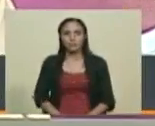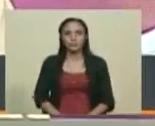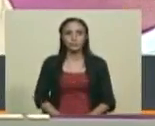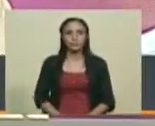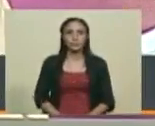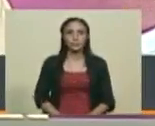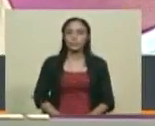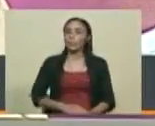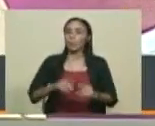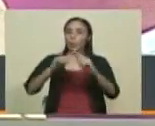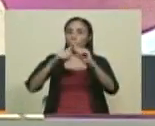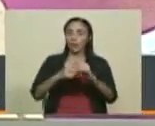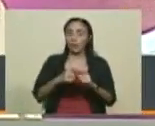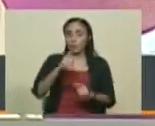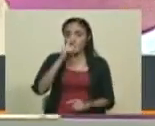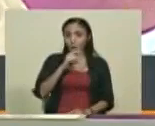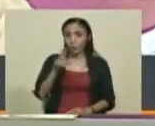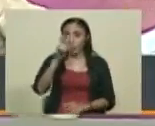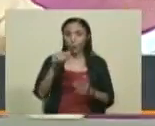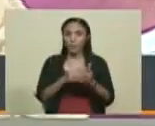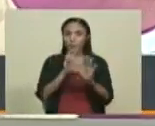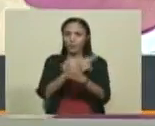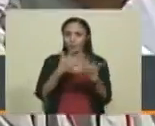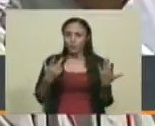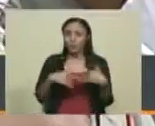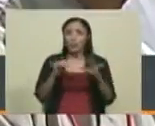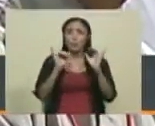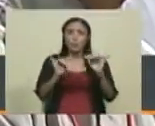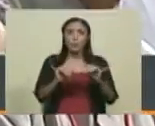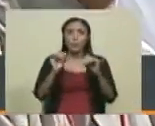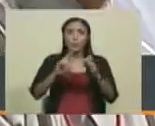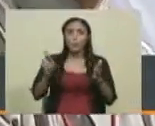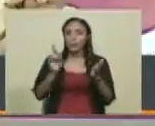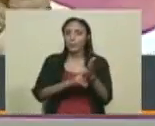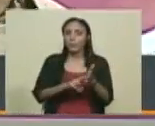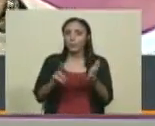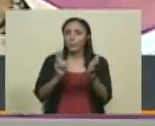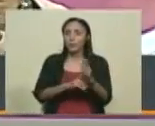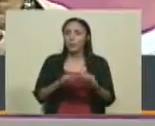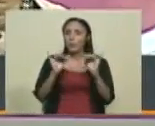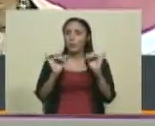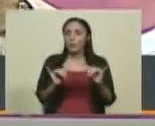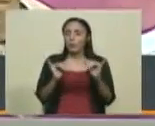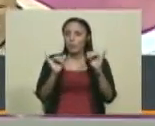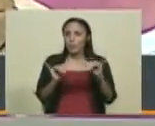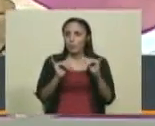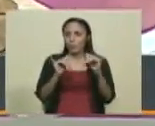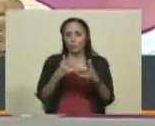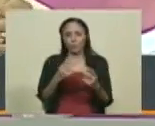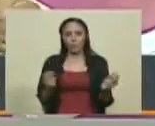como resultado del año 2018, haciendo lo mismo que nos llevó